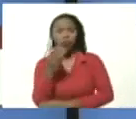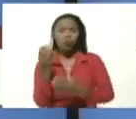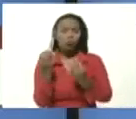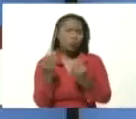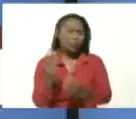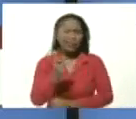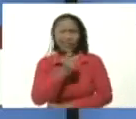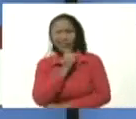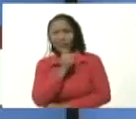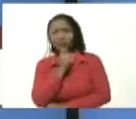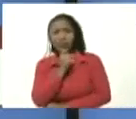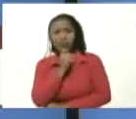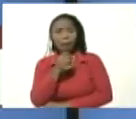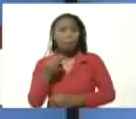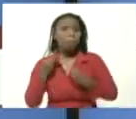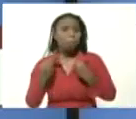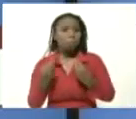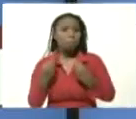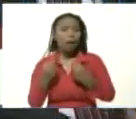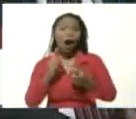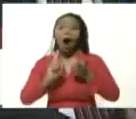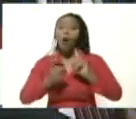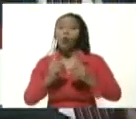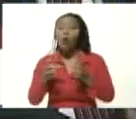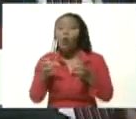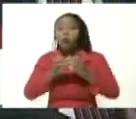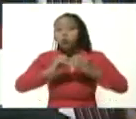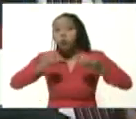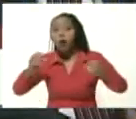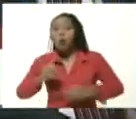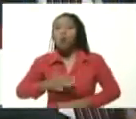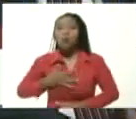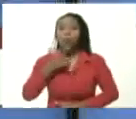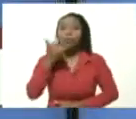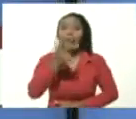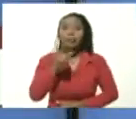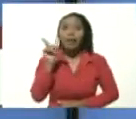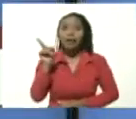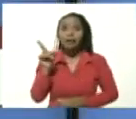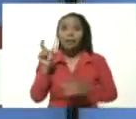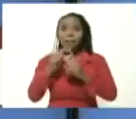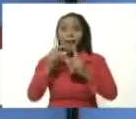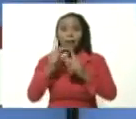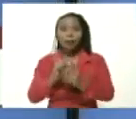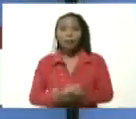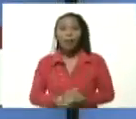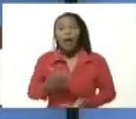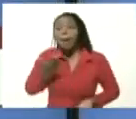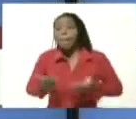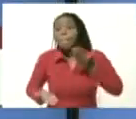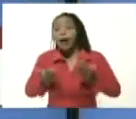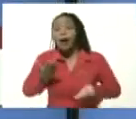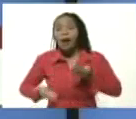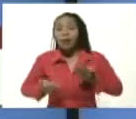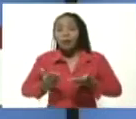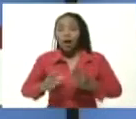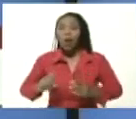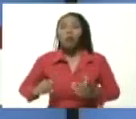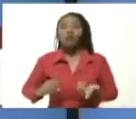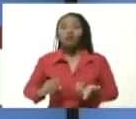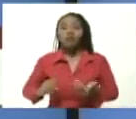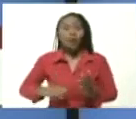muy difícil, pues, para alguna organización que pueda decir eso en este momento. El balance totalmente